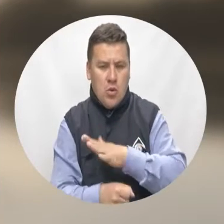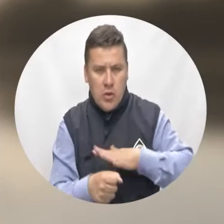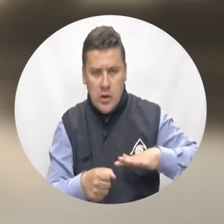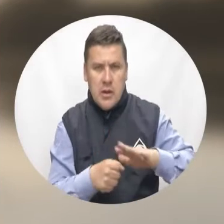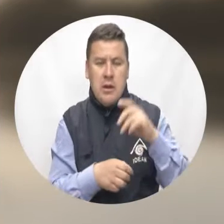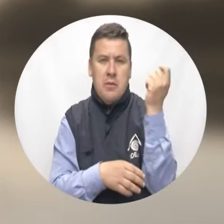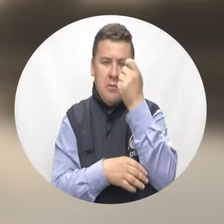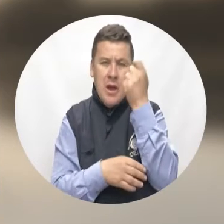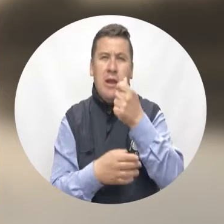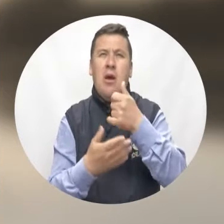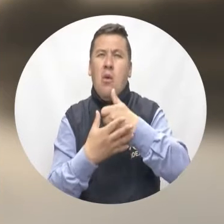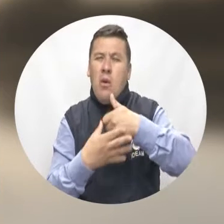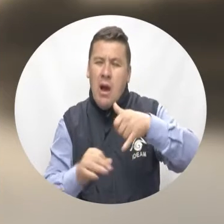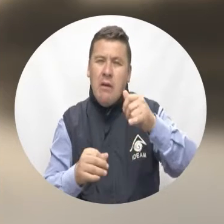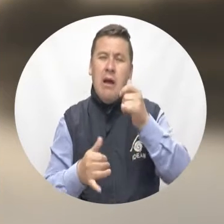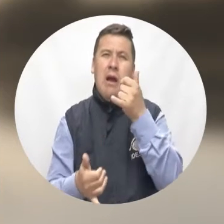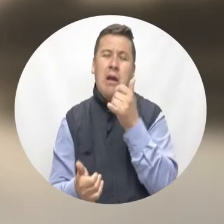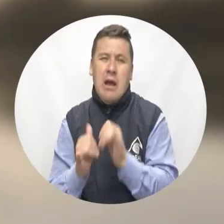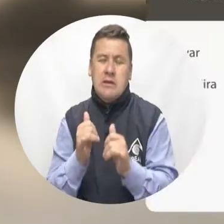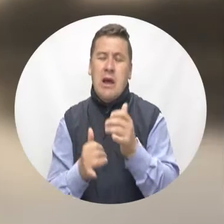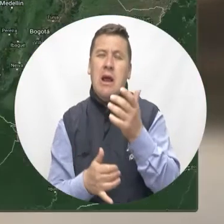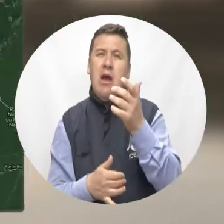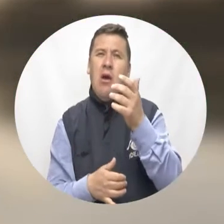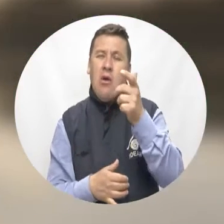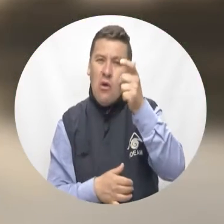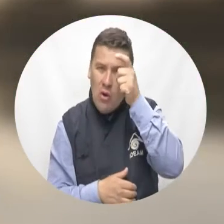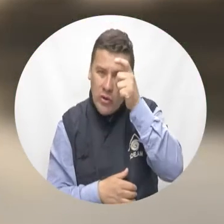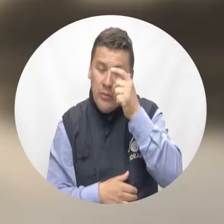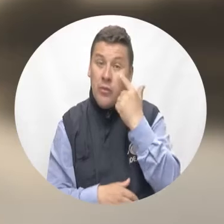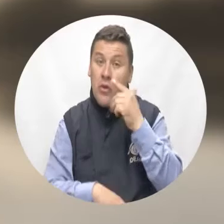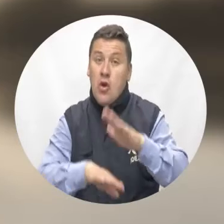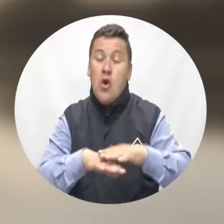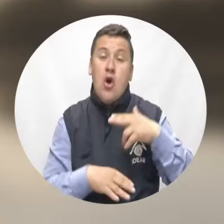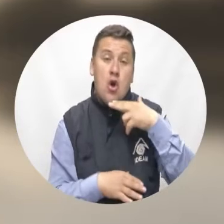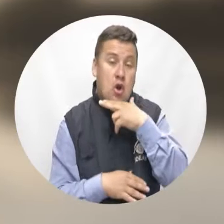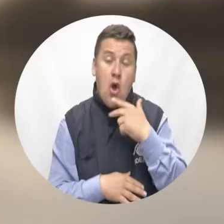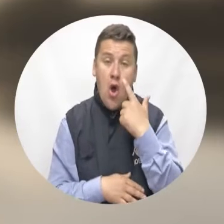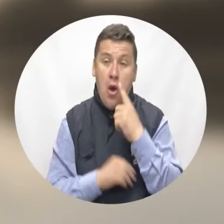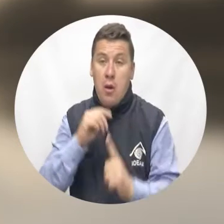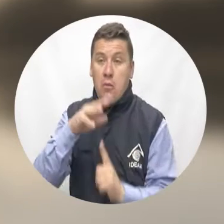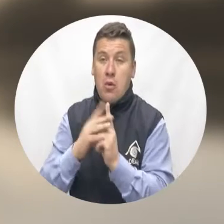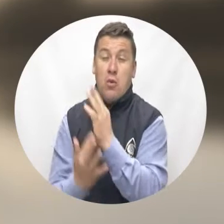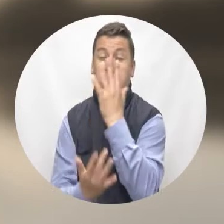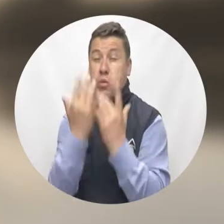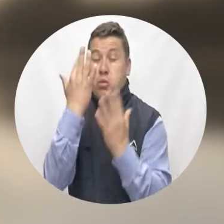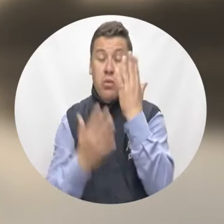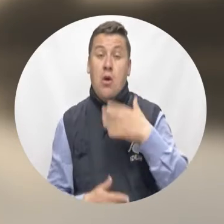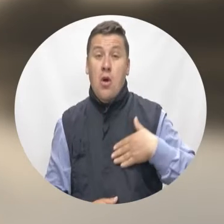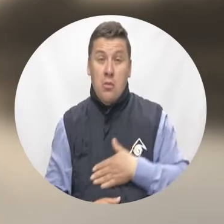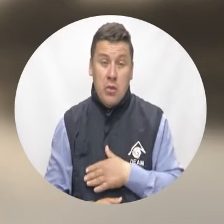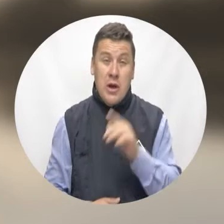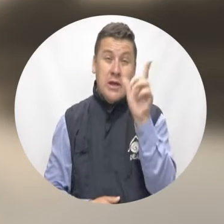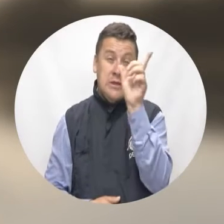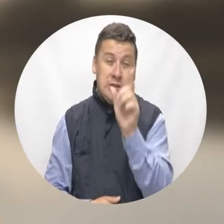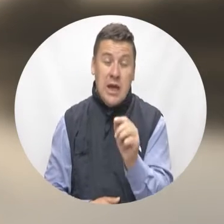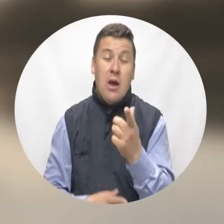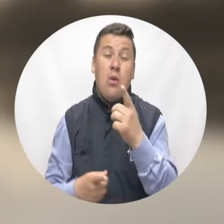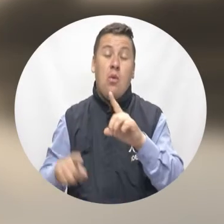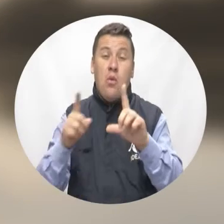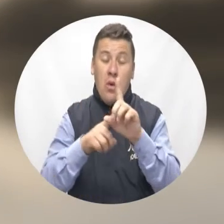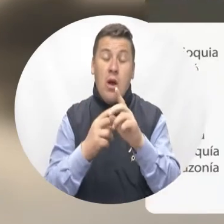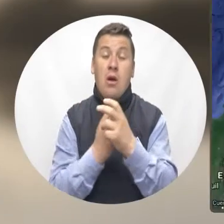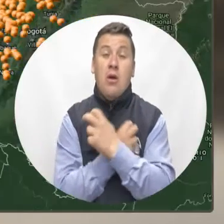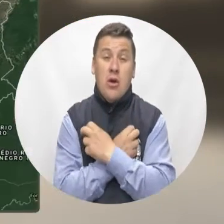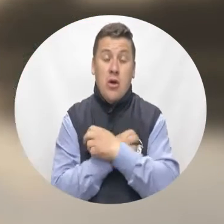Boyacá, Cundinamarca, Meta, Guaviare, Casanare, Córdoba. Alerta roja por incendios en Bolívar, Cesar, La